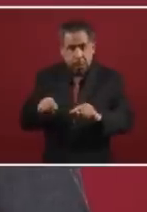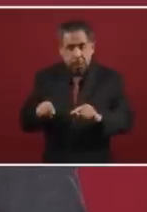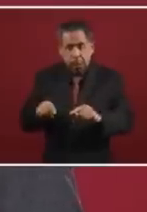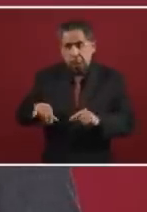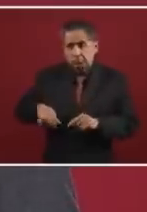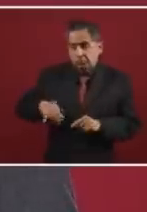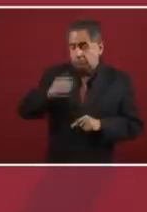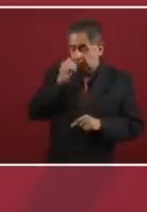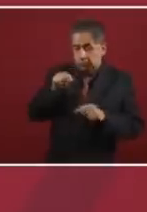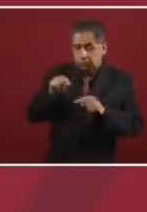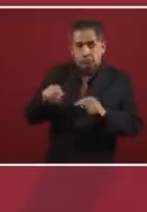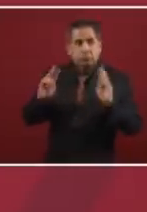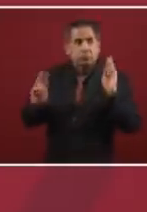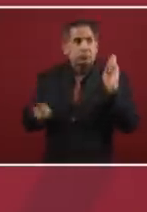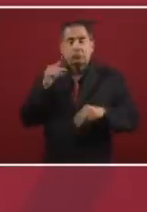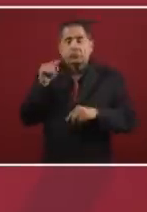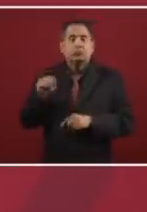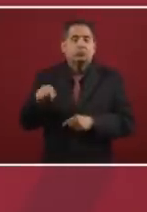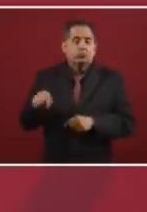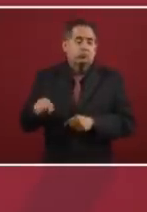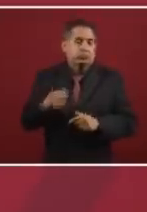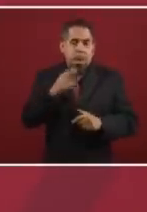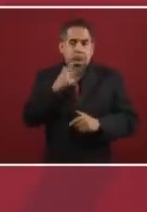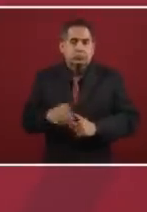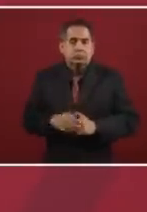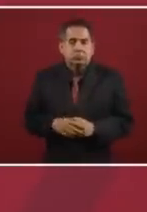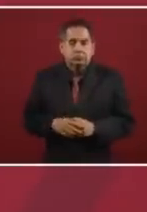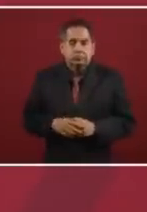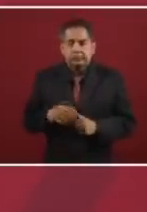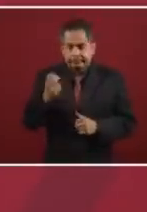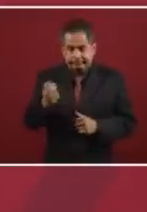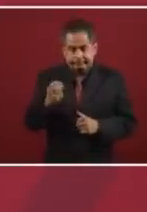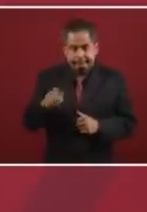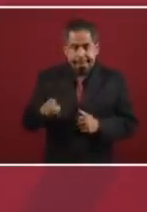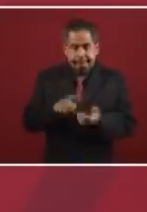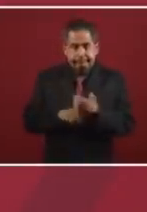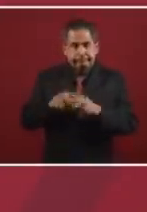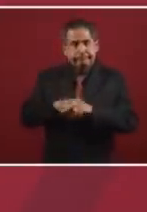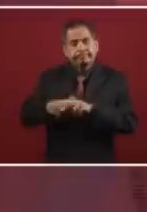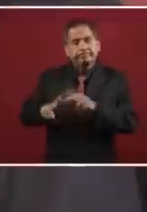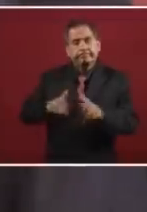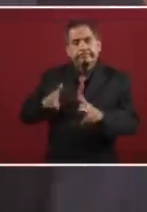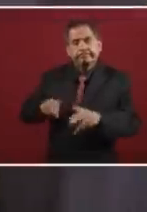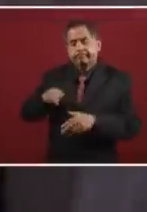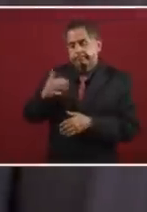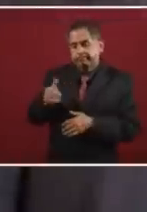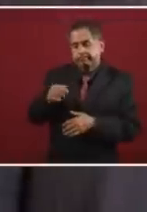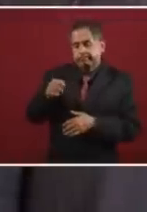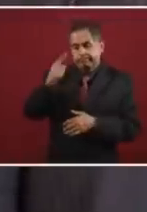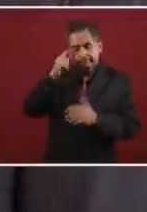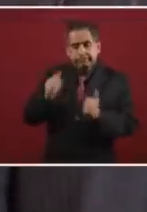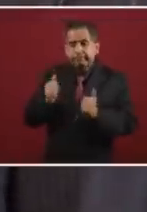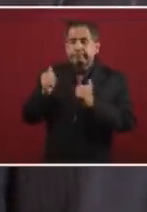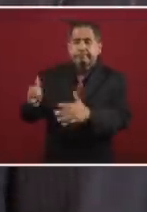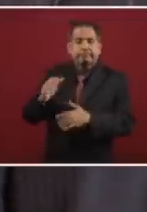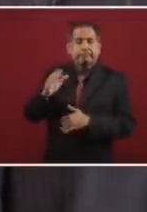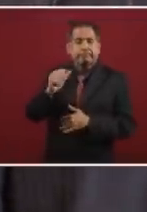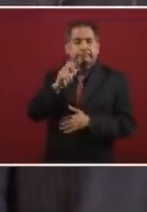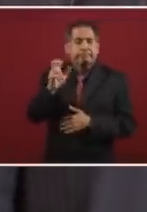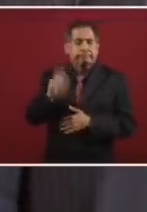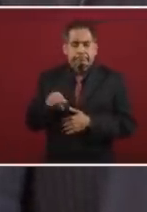interesantes del mundo para eso es el tren que el que llegue a cancún